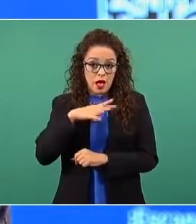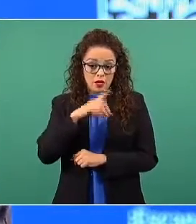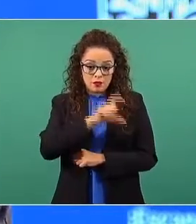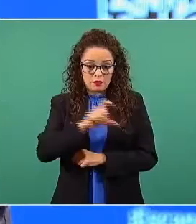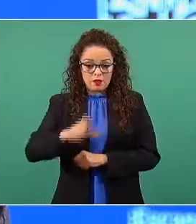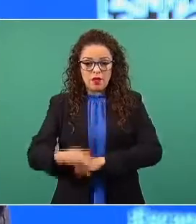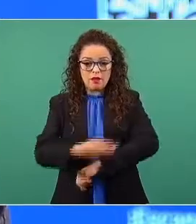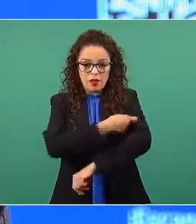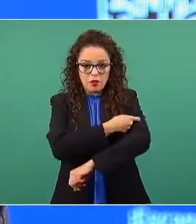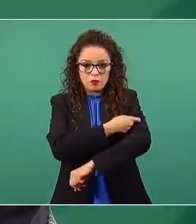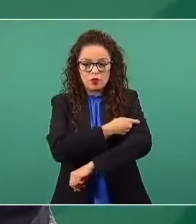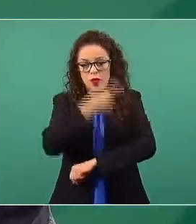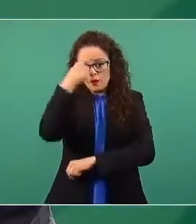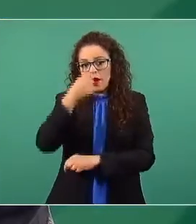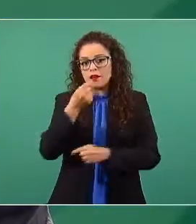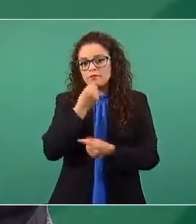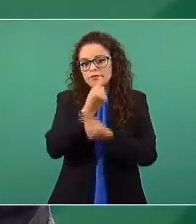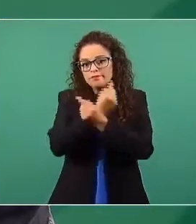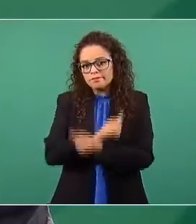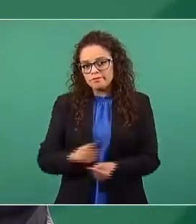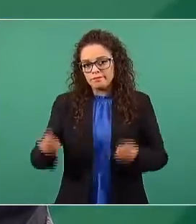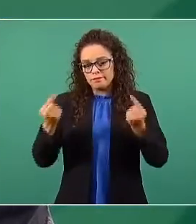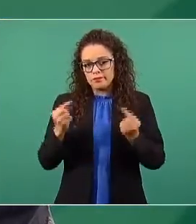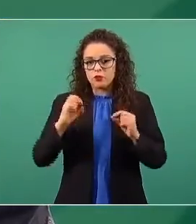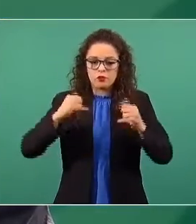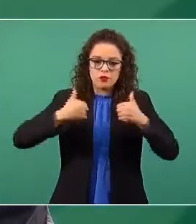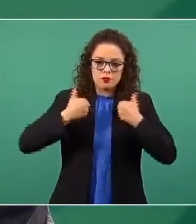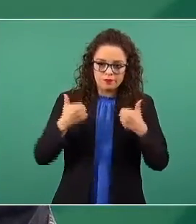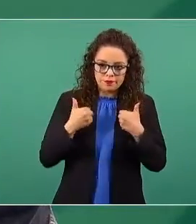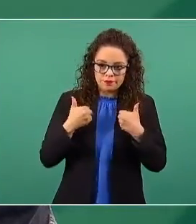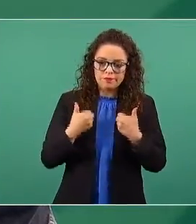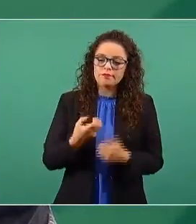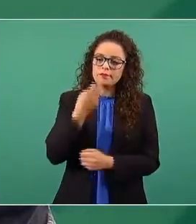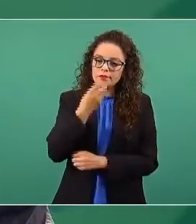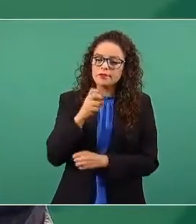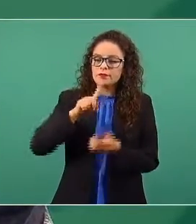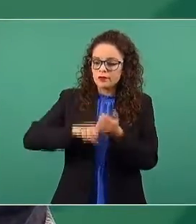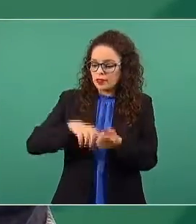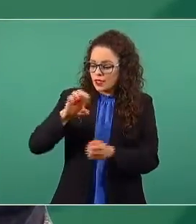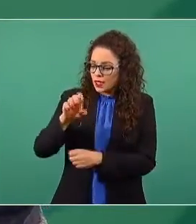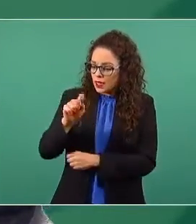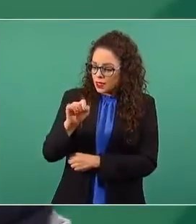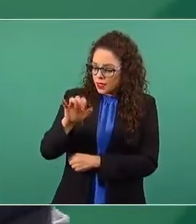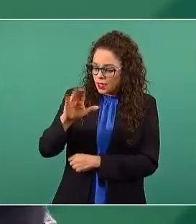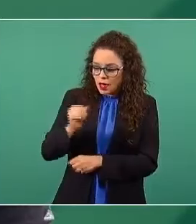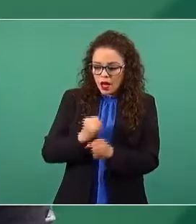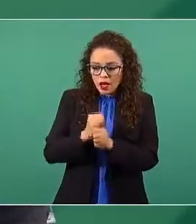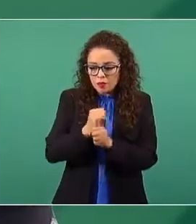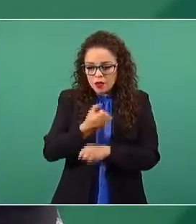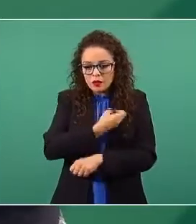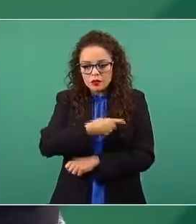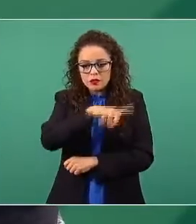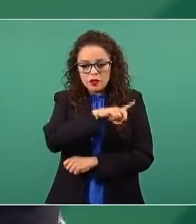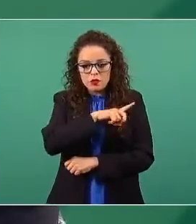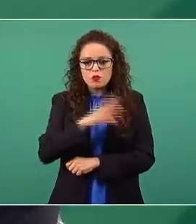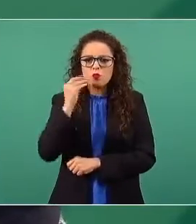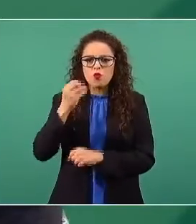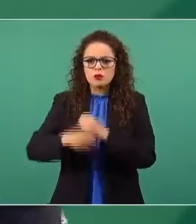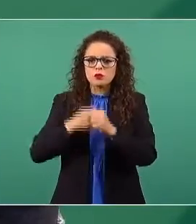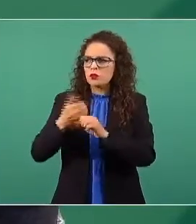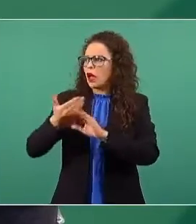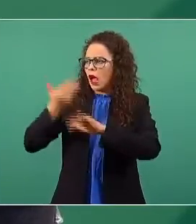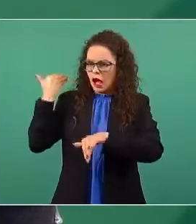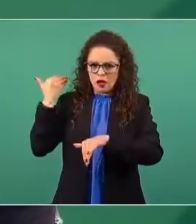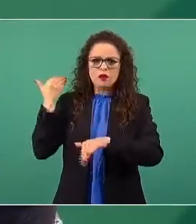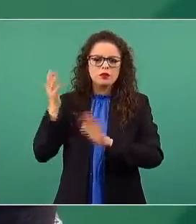en personas menores de edad. Por razones éticas de investigación en salud muy establecidas desde hace muchos años, no se